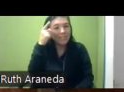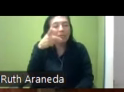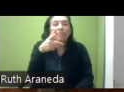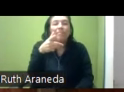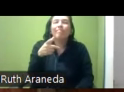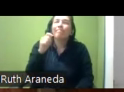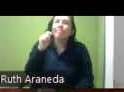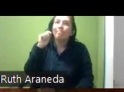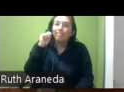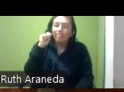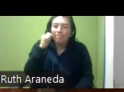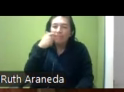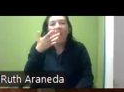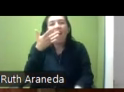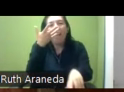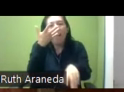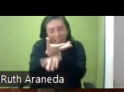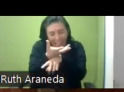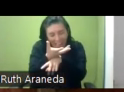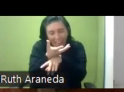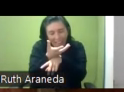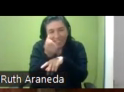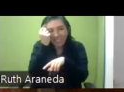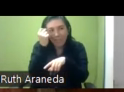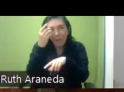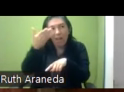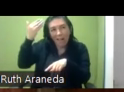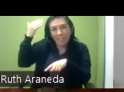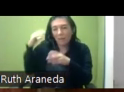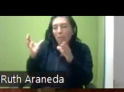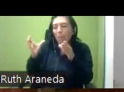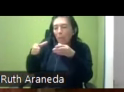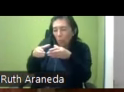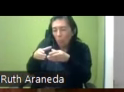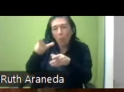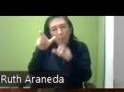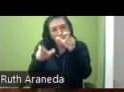que hay un grupo humano que